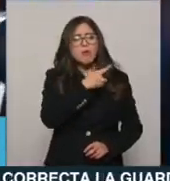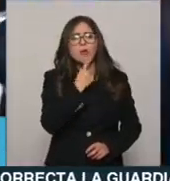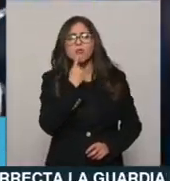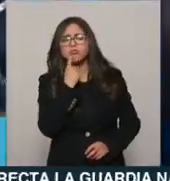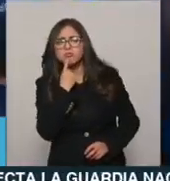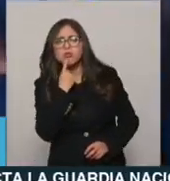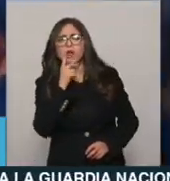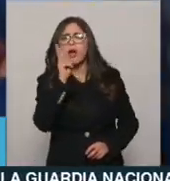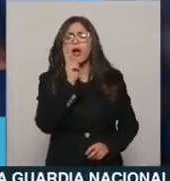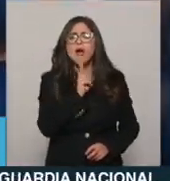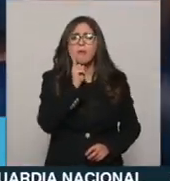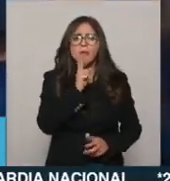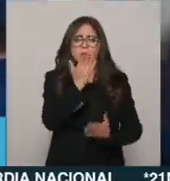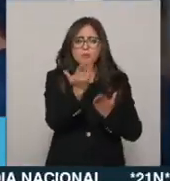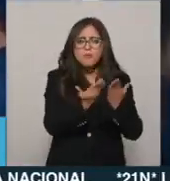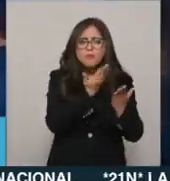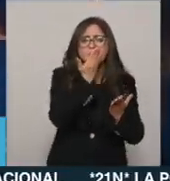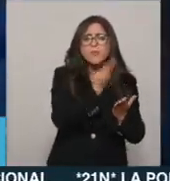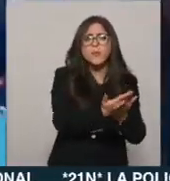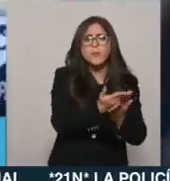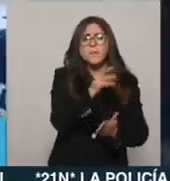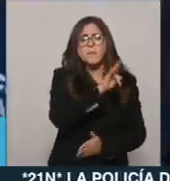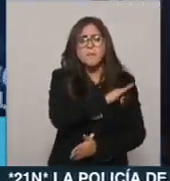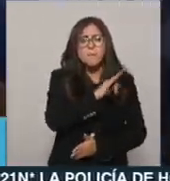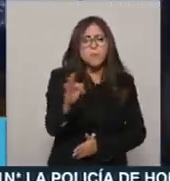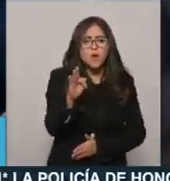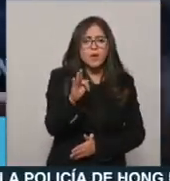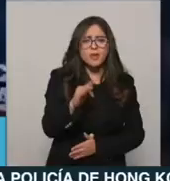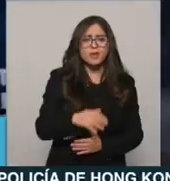la mesa como una petición,